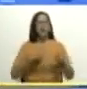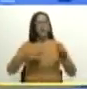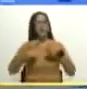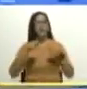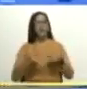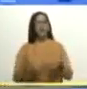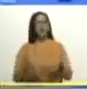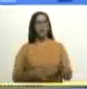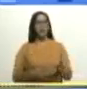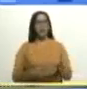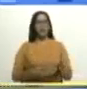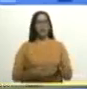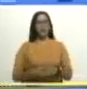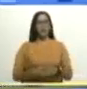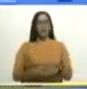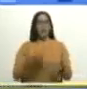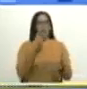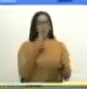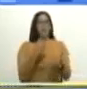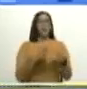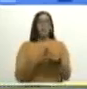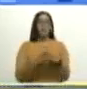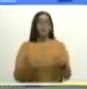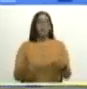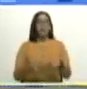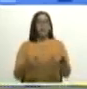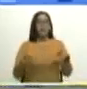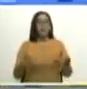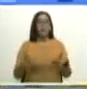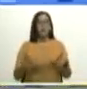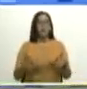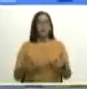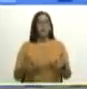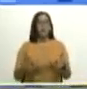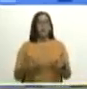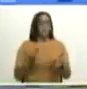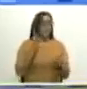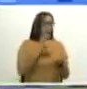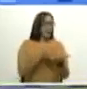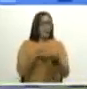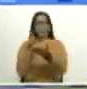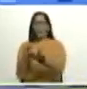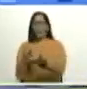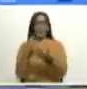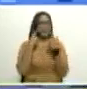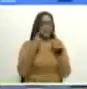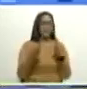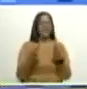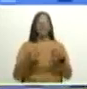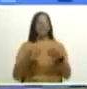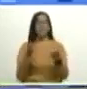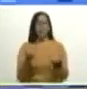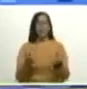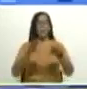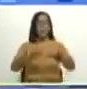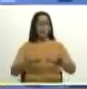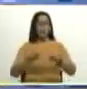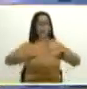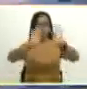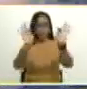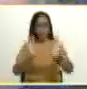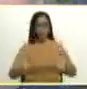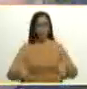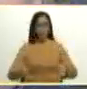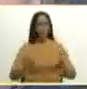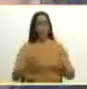exportación. Hemos visto todas las opciones, por aquí, por allá. Hemos aplicado fórmulas, se ha mejorado